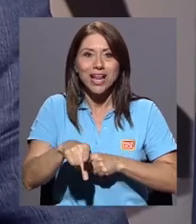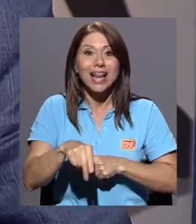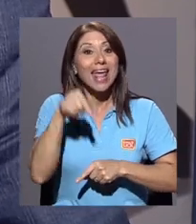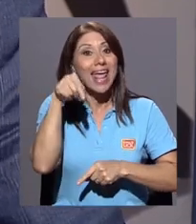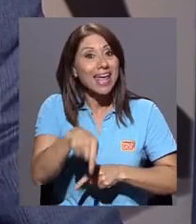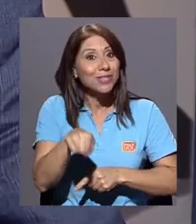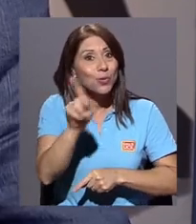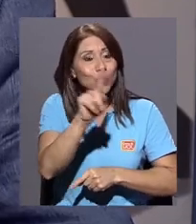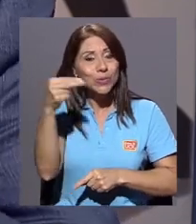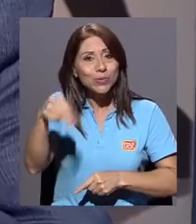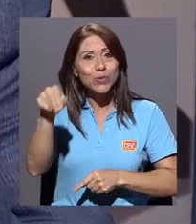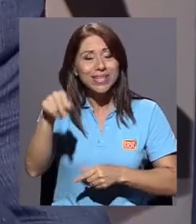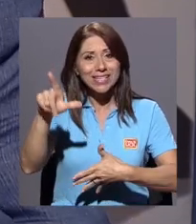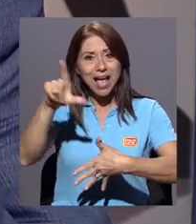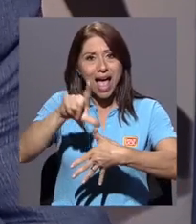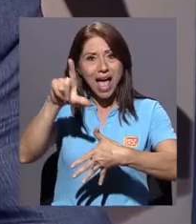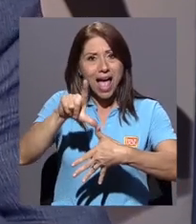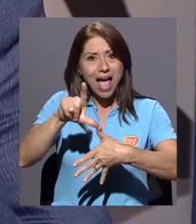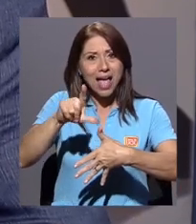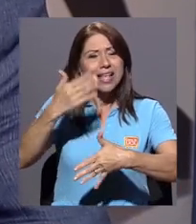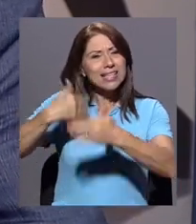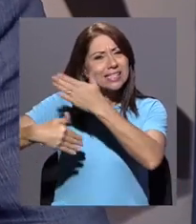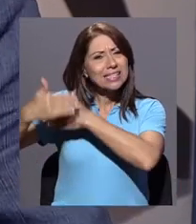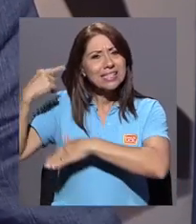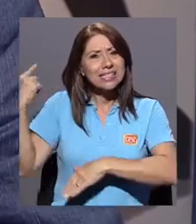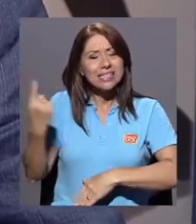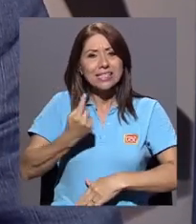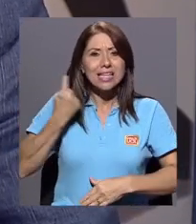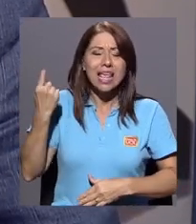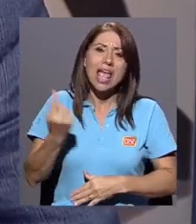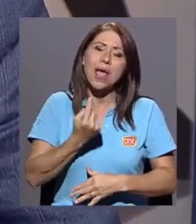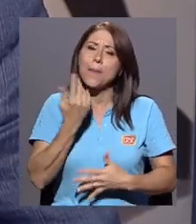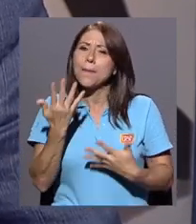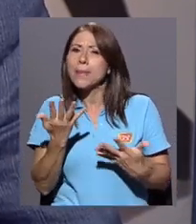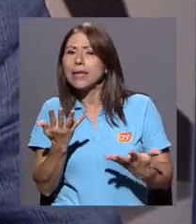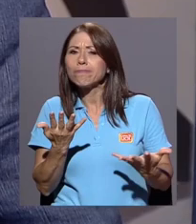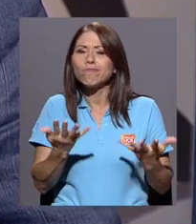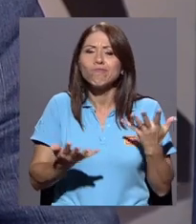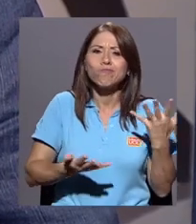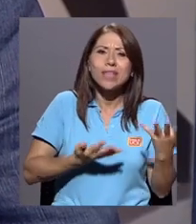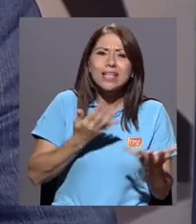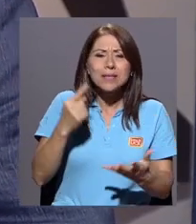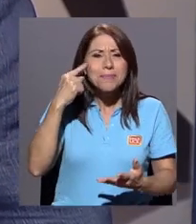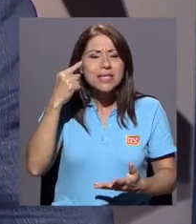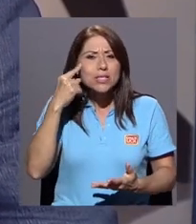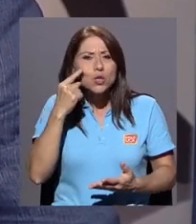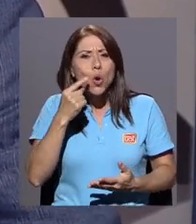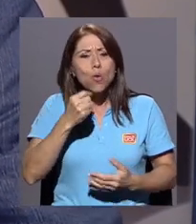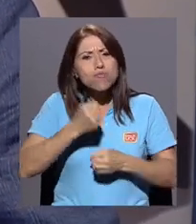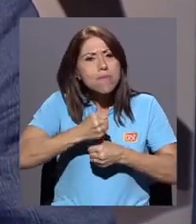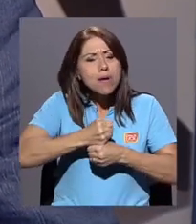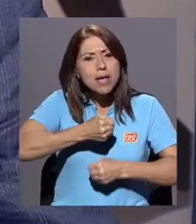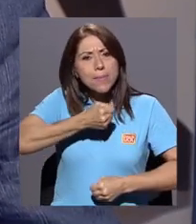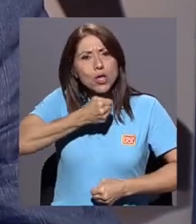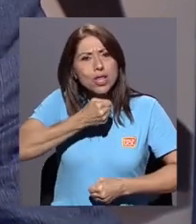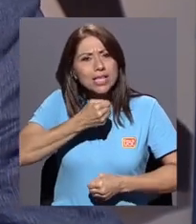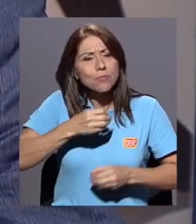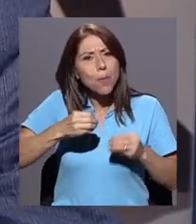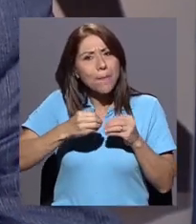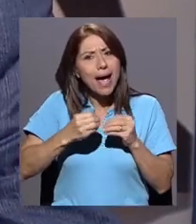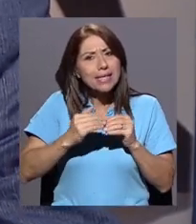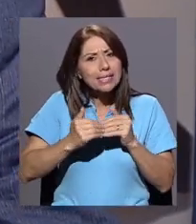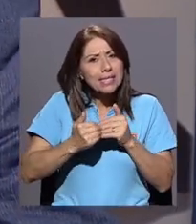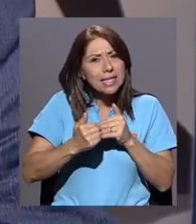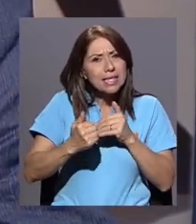es noticia en América Latina, donde siempre hubo, digamos, una tensión entre un periodismo que quiso ser más equidistante y